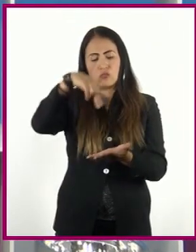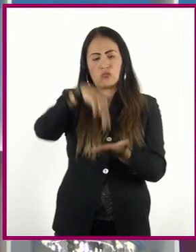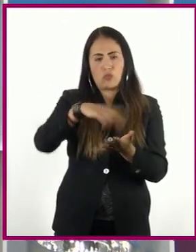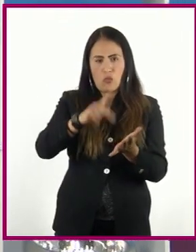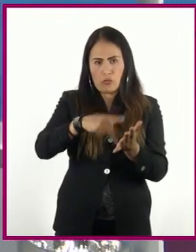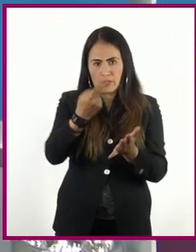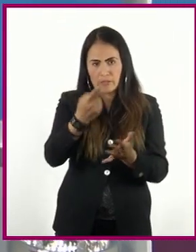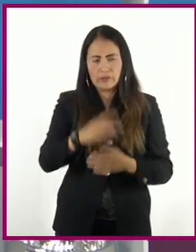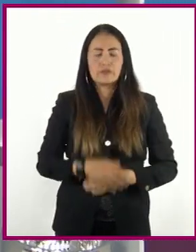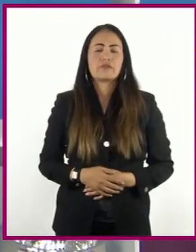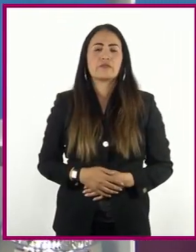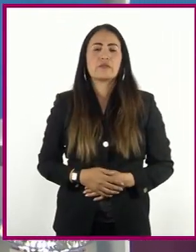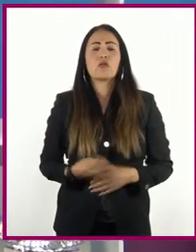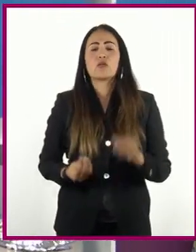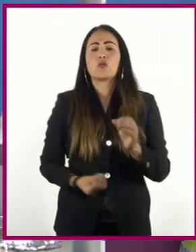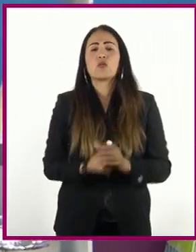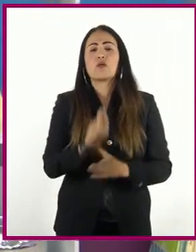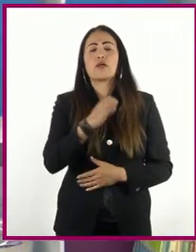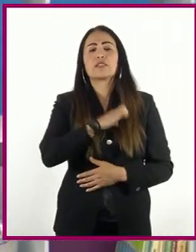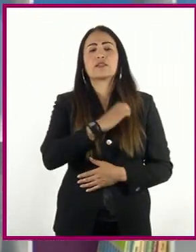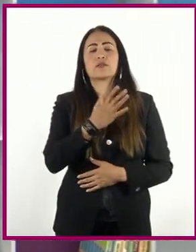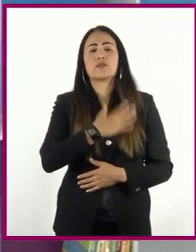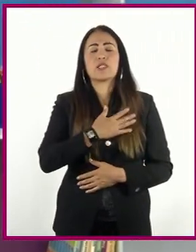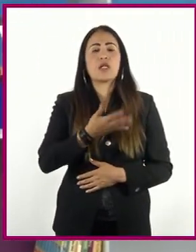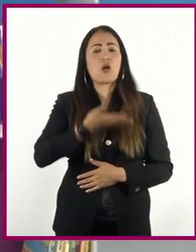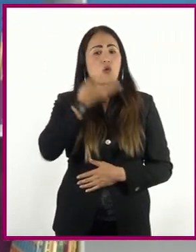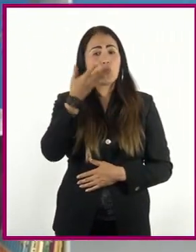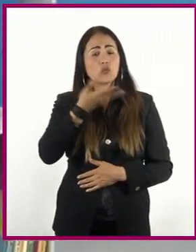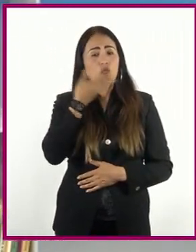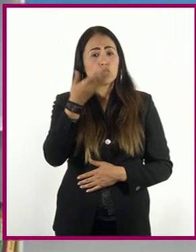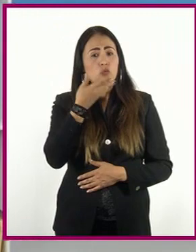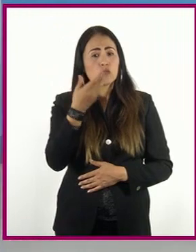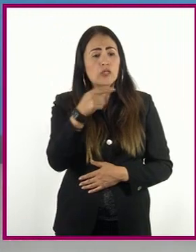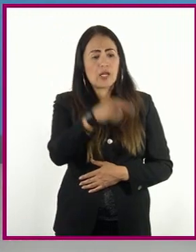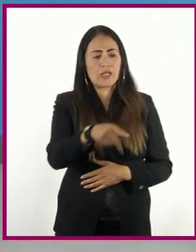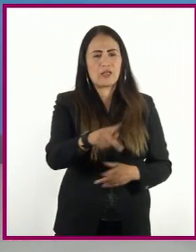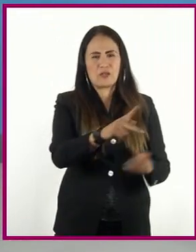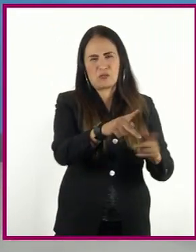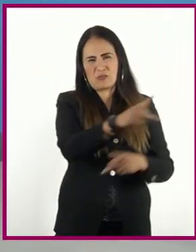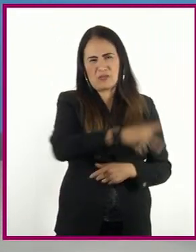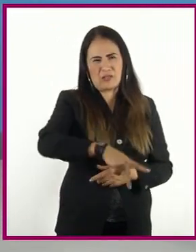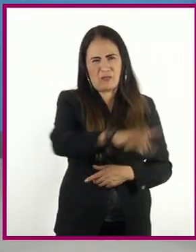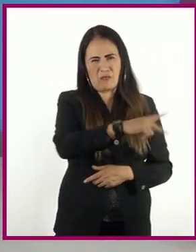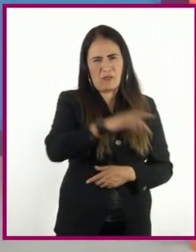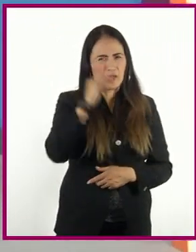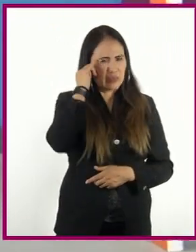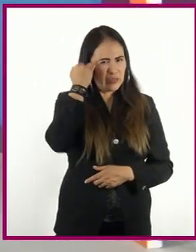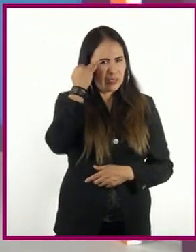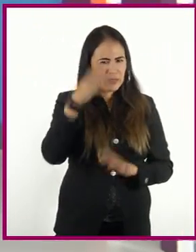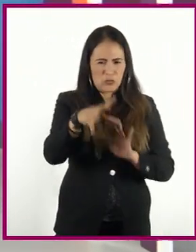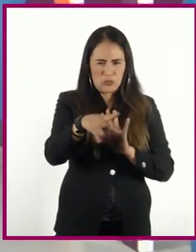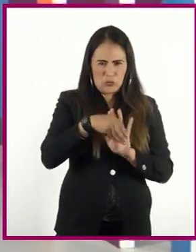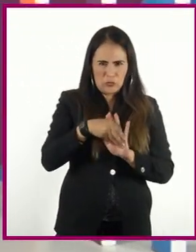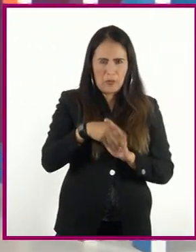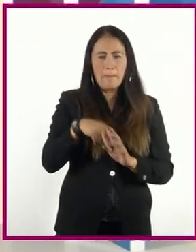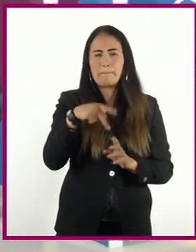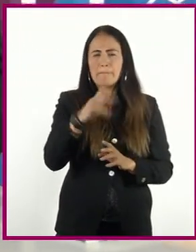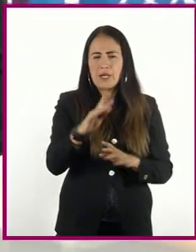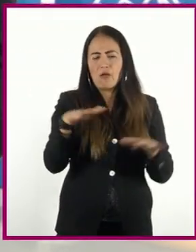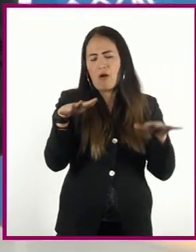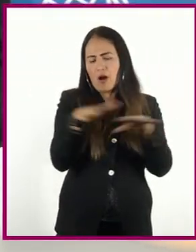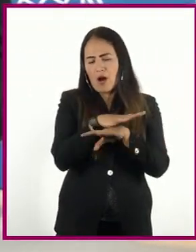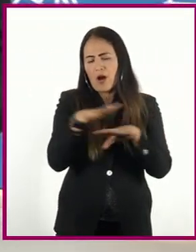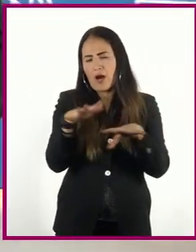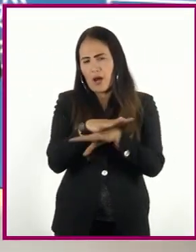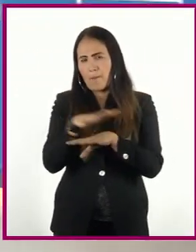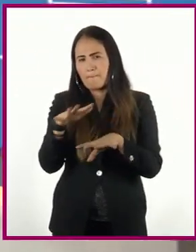A su llegada a la Nueva España, esta tradición fue adoptada por la población y su celebración ha sido modificada al pasar